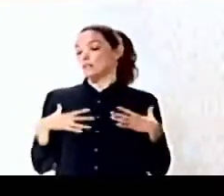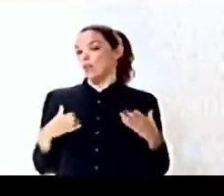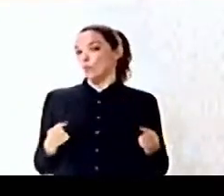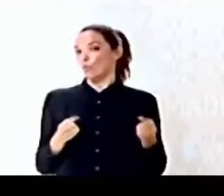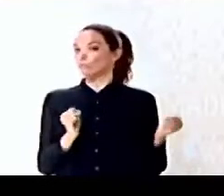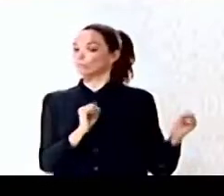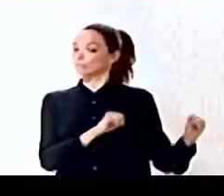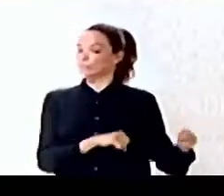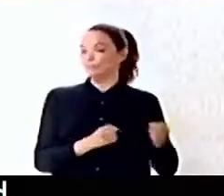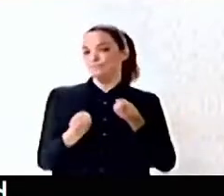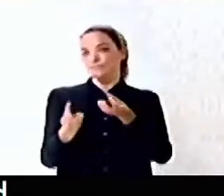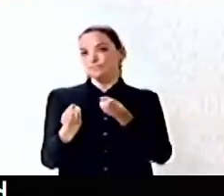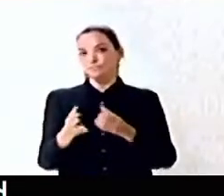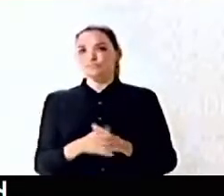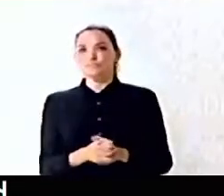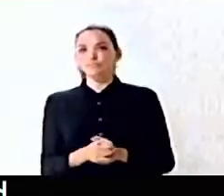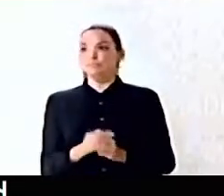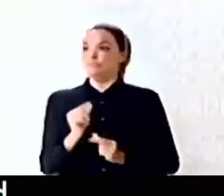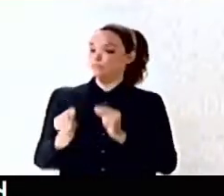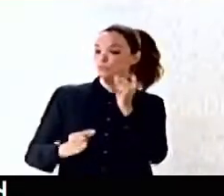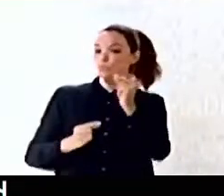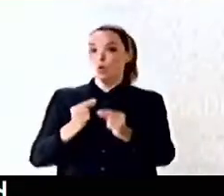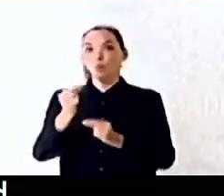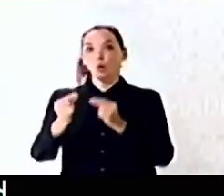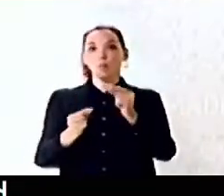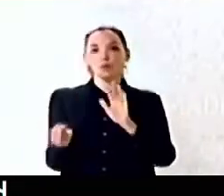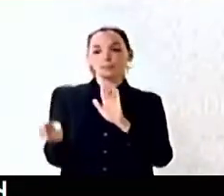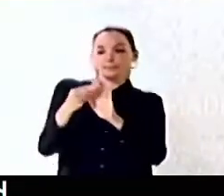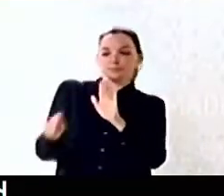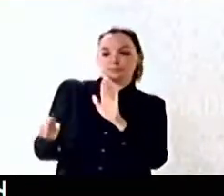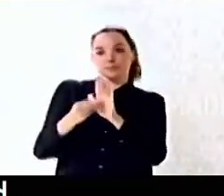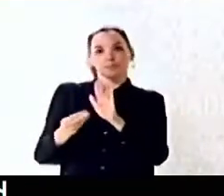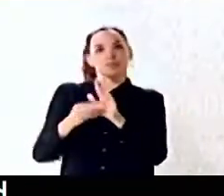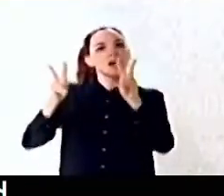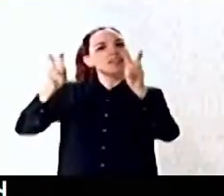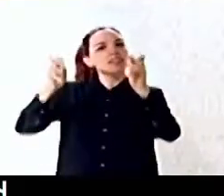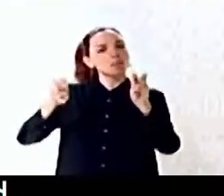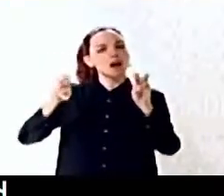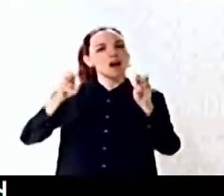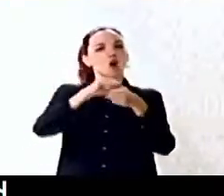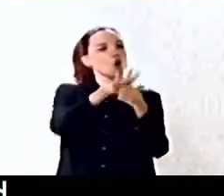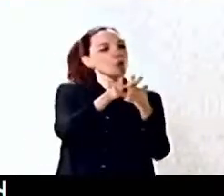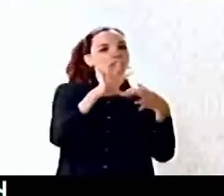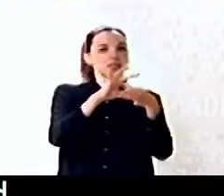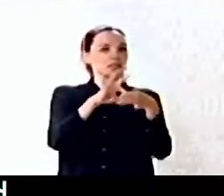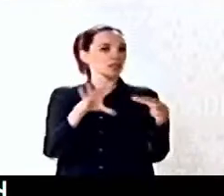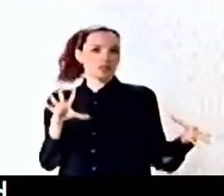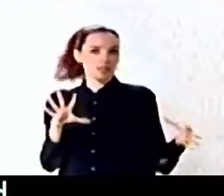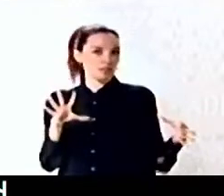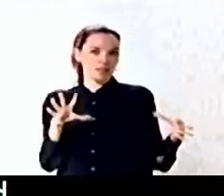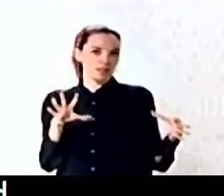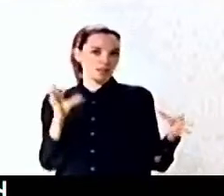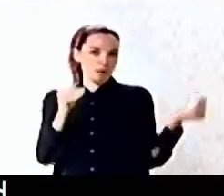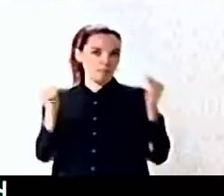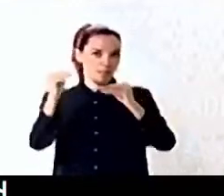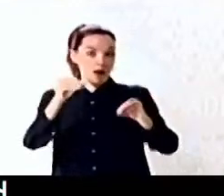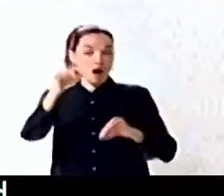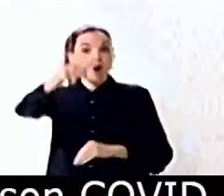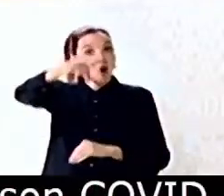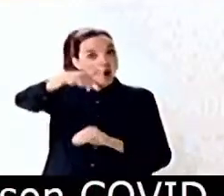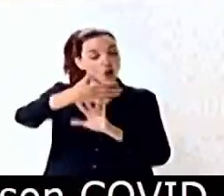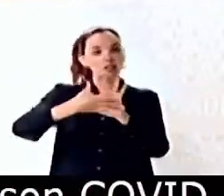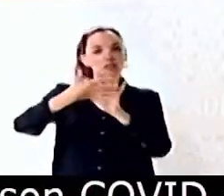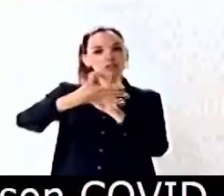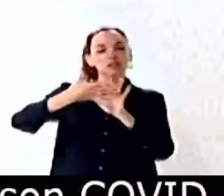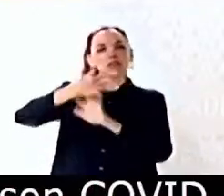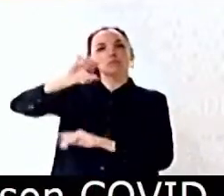Cada vez se van incorporando cosas que ya no son COVID al Consejo Interterritorial del Sistema Nacional de Salud. Hoy, de hecho, se ha